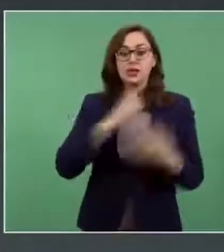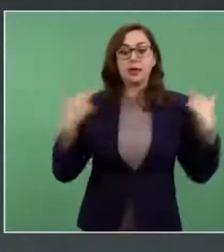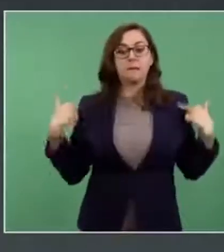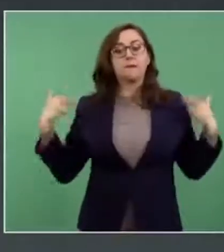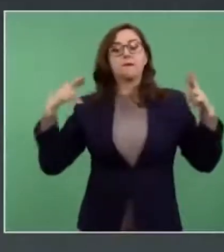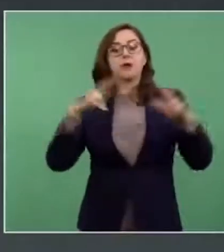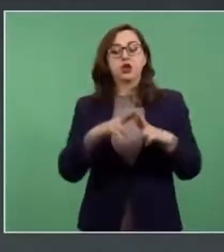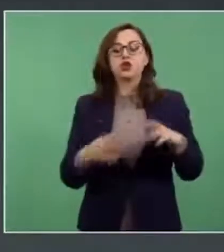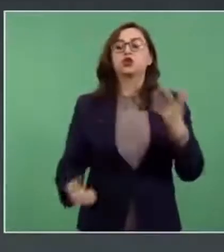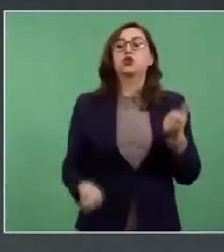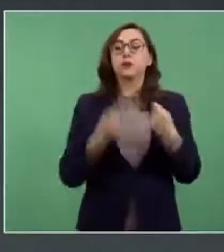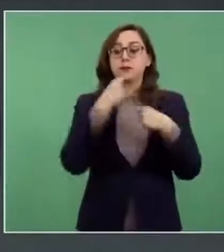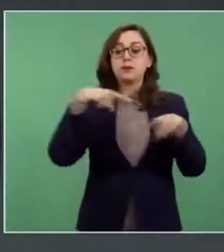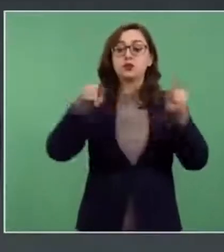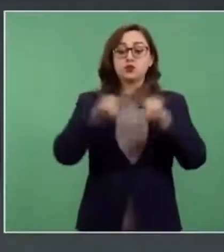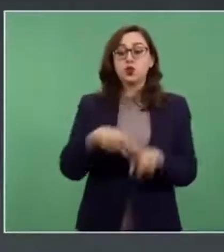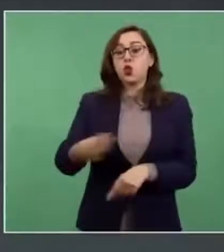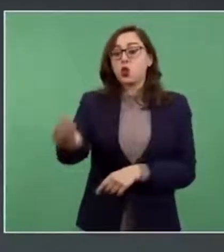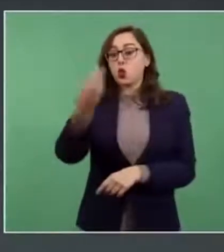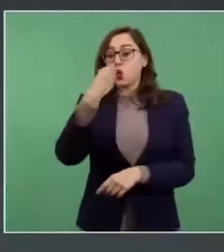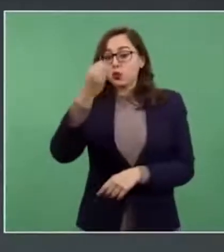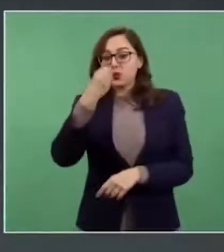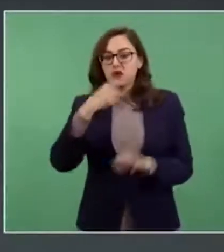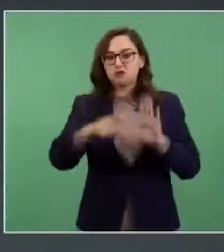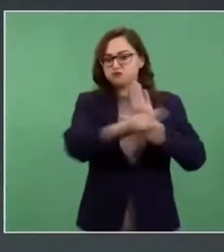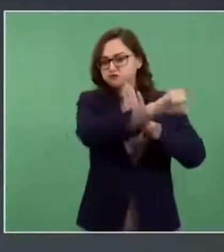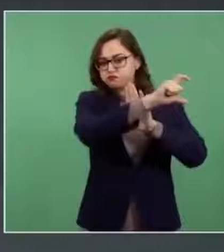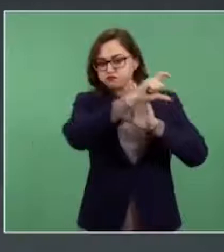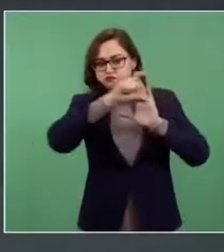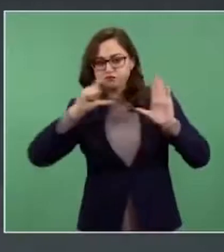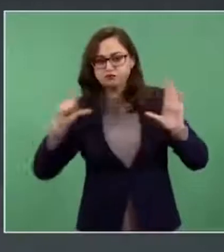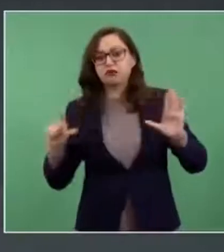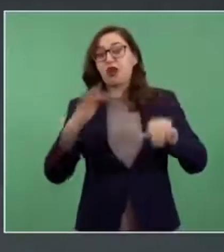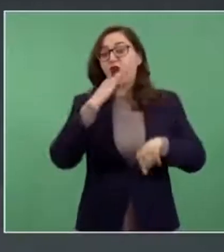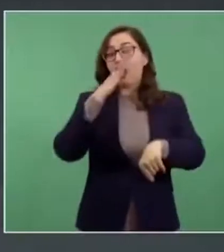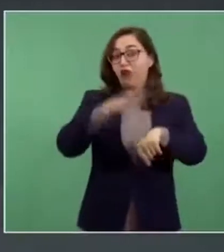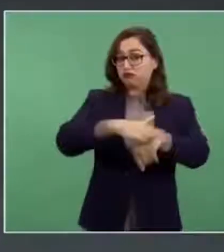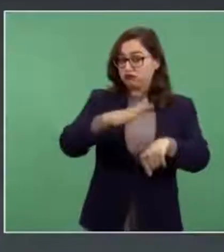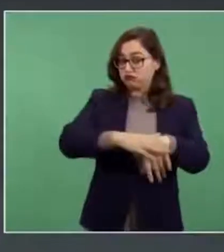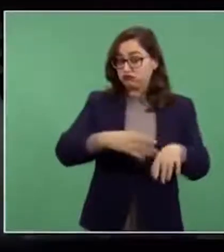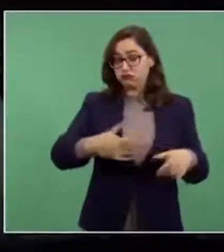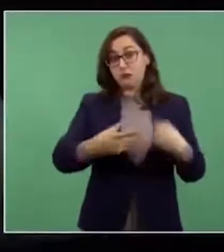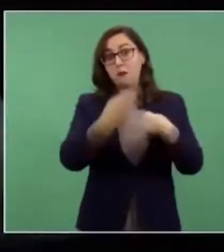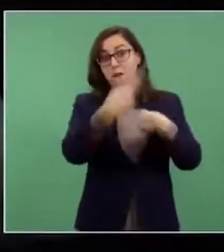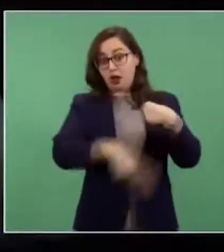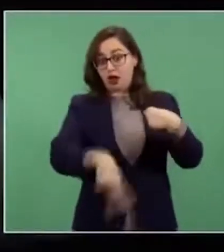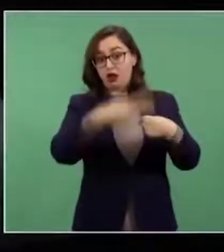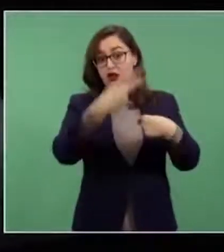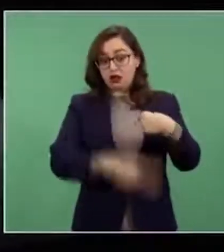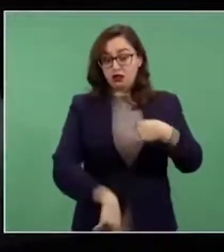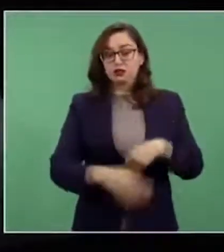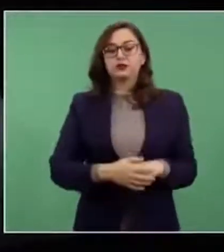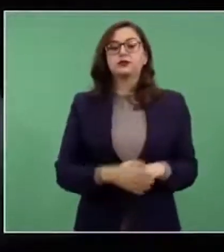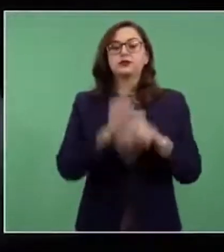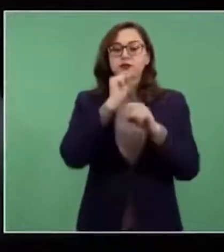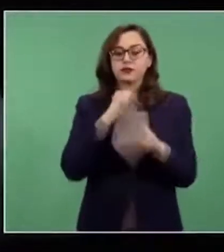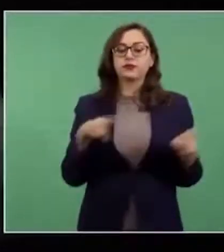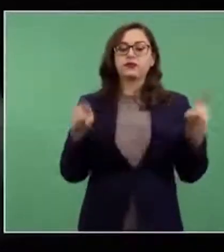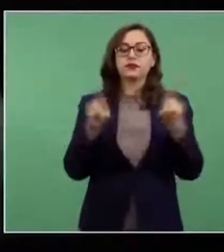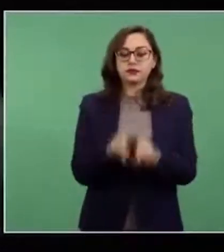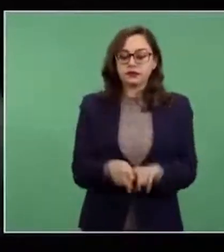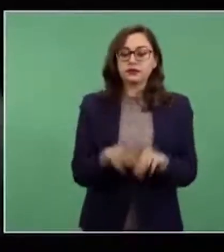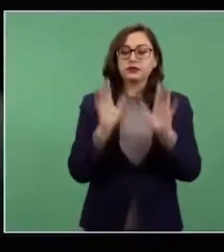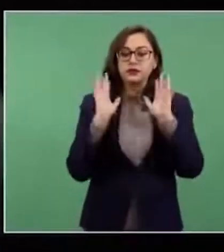nuevo etiquetado en alimentos para evitar el consumo de productos chatarra. Se incorporó a la